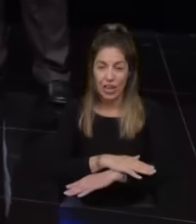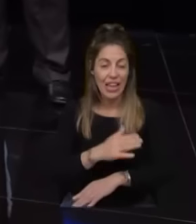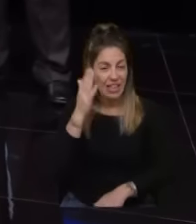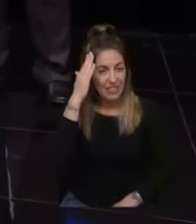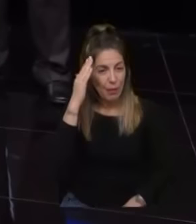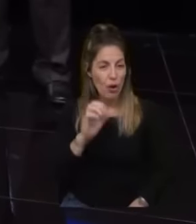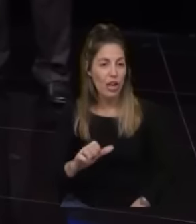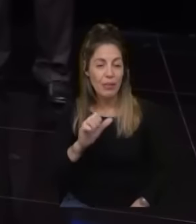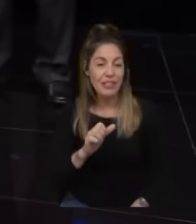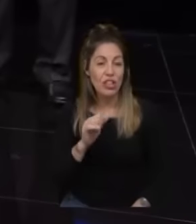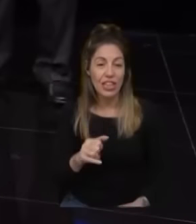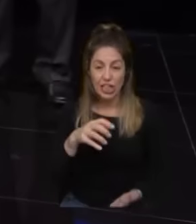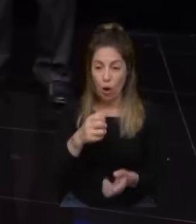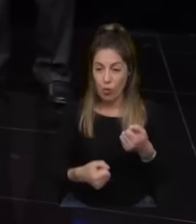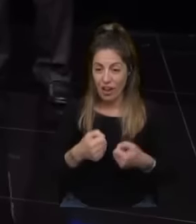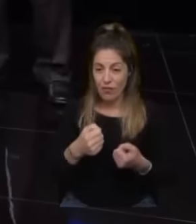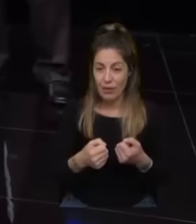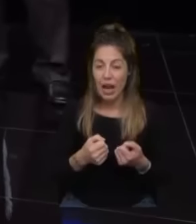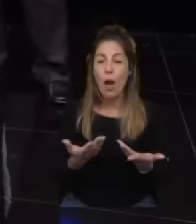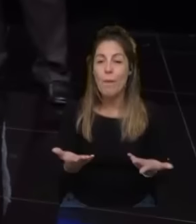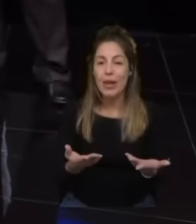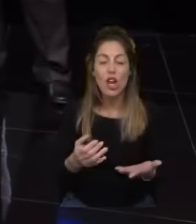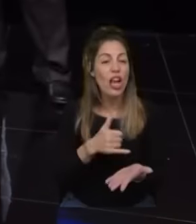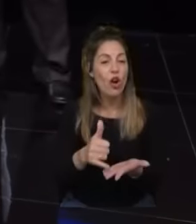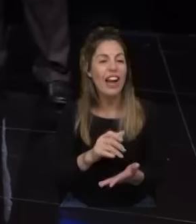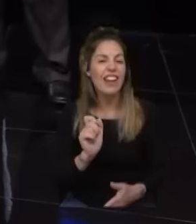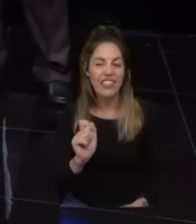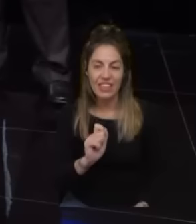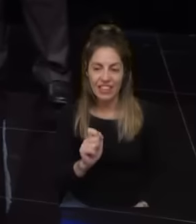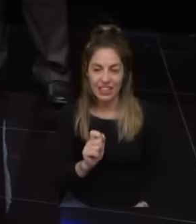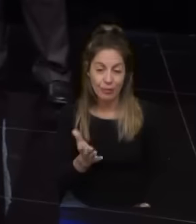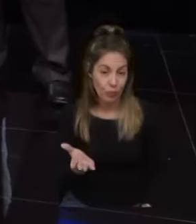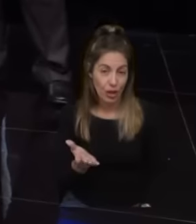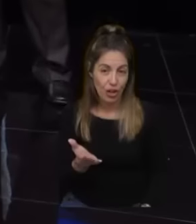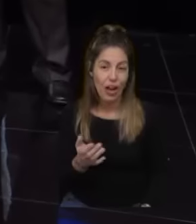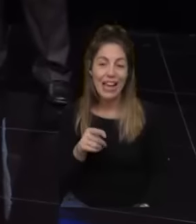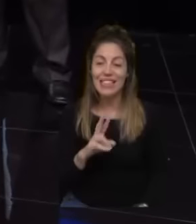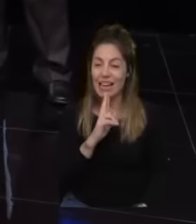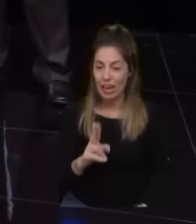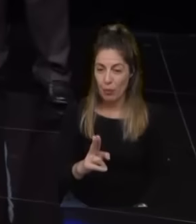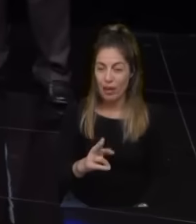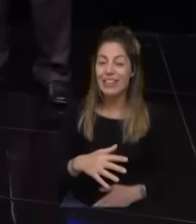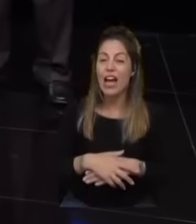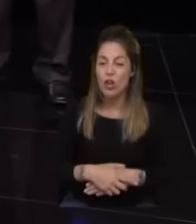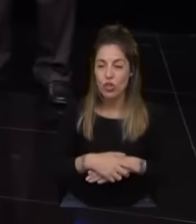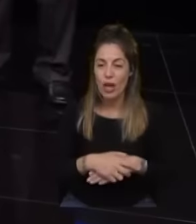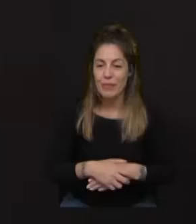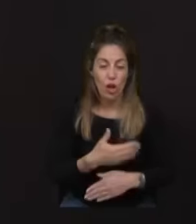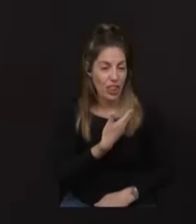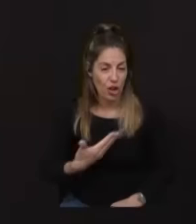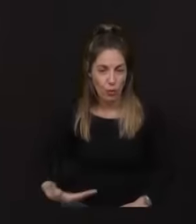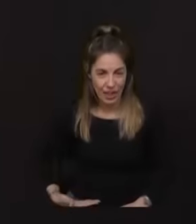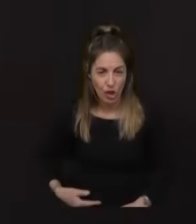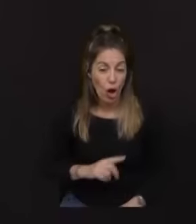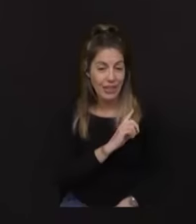¿de quién era? No sabría decirles. De los alfajores estaba, parece. Y bueno, ahí está parte entonces de las respuestas de los amigos del gobierno y